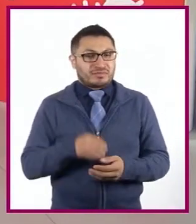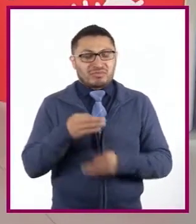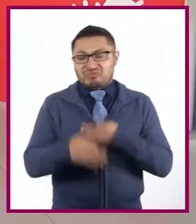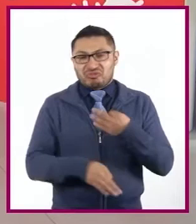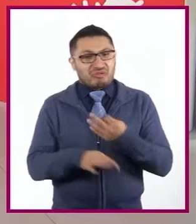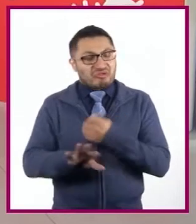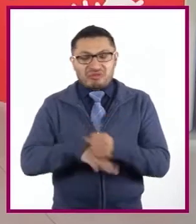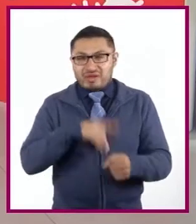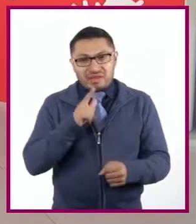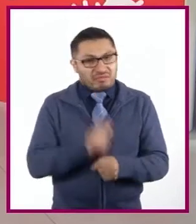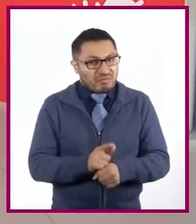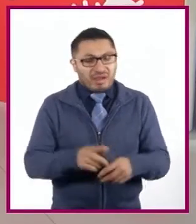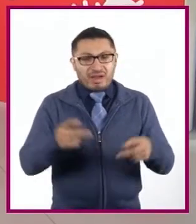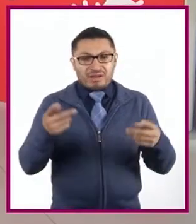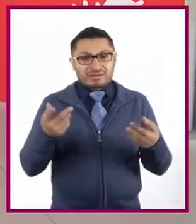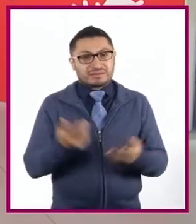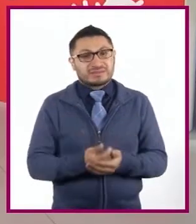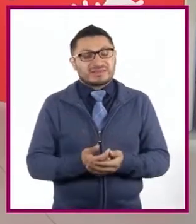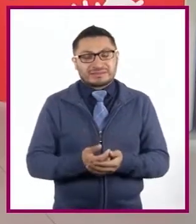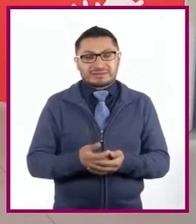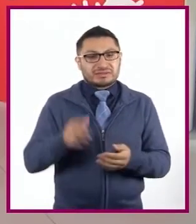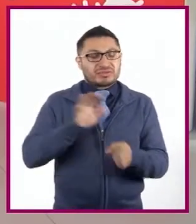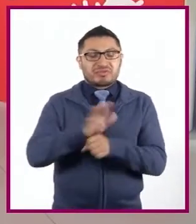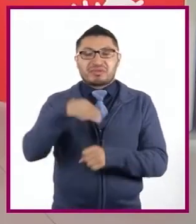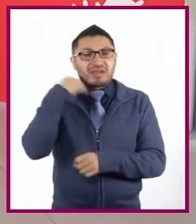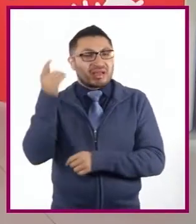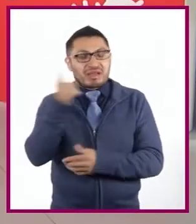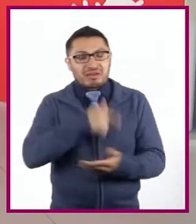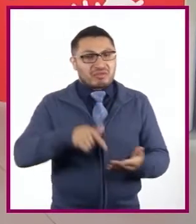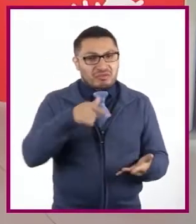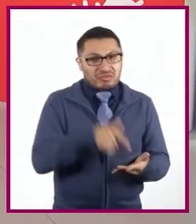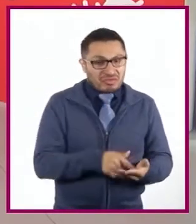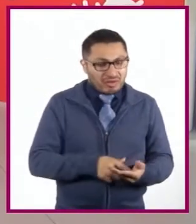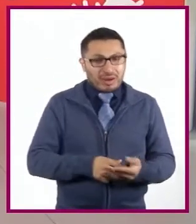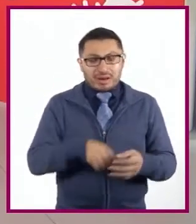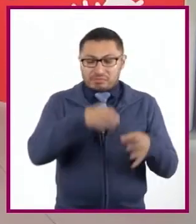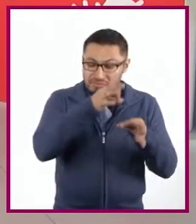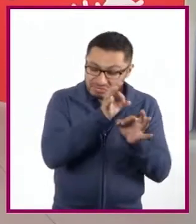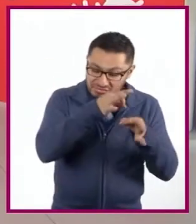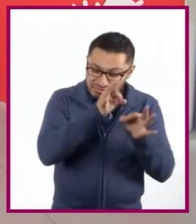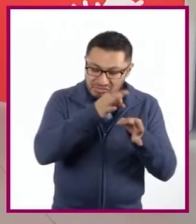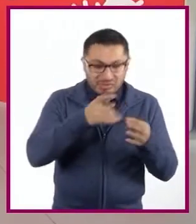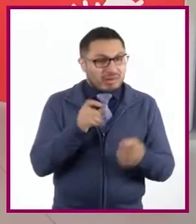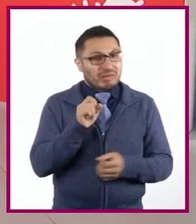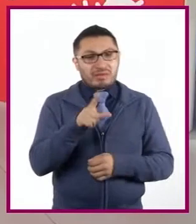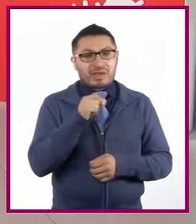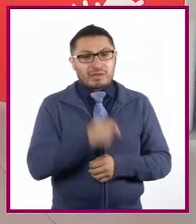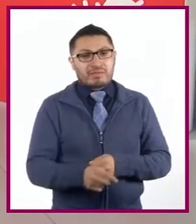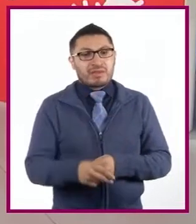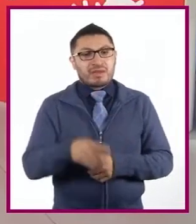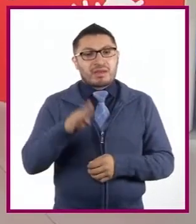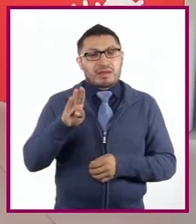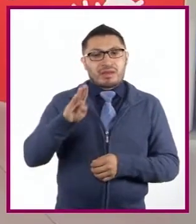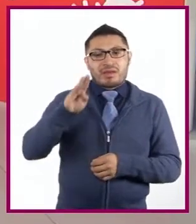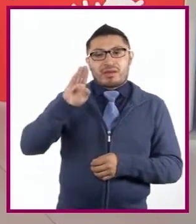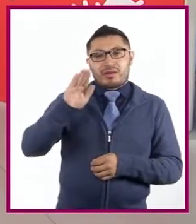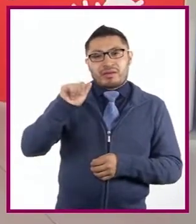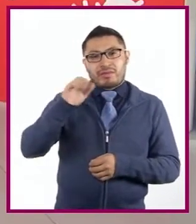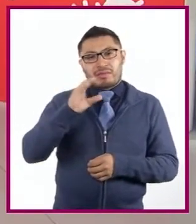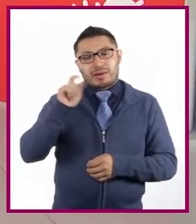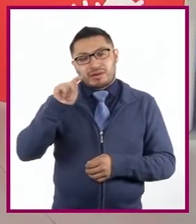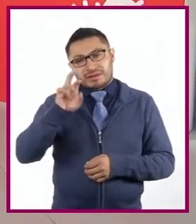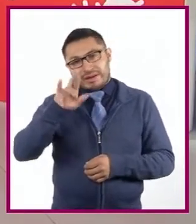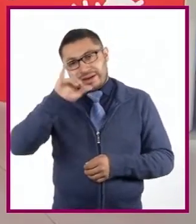especies que se encuentran en los ecosistemas, desde microorganismos como las bacterias,